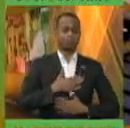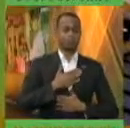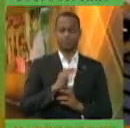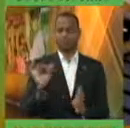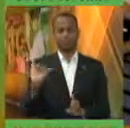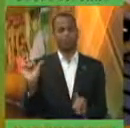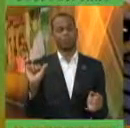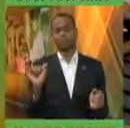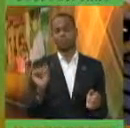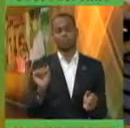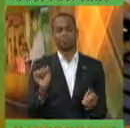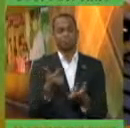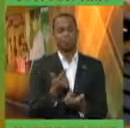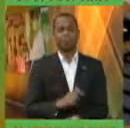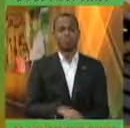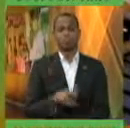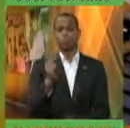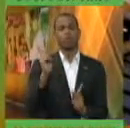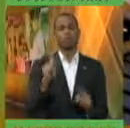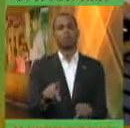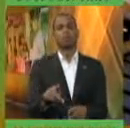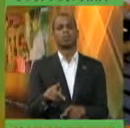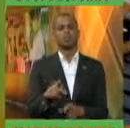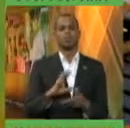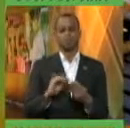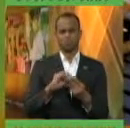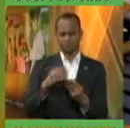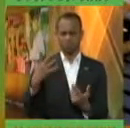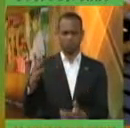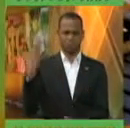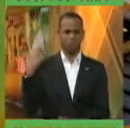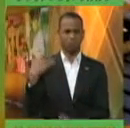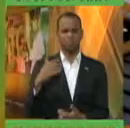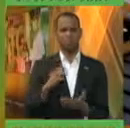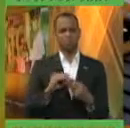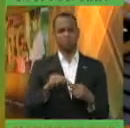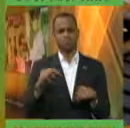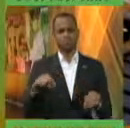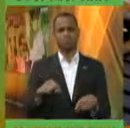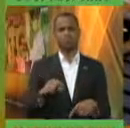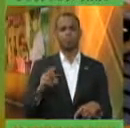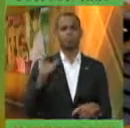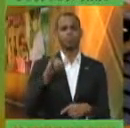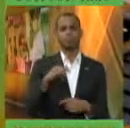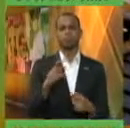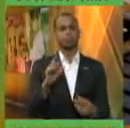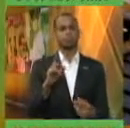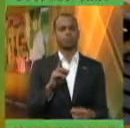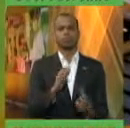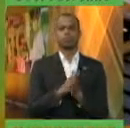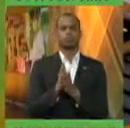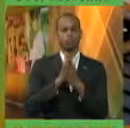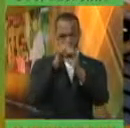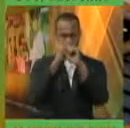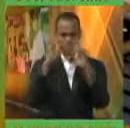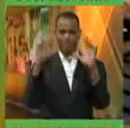exactamente conocí el caso de una persona creo que te lo contamos aquí mismo que esa era su